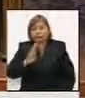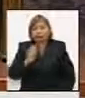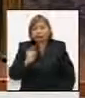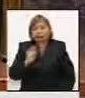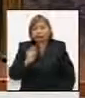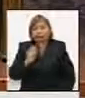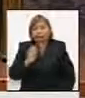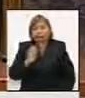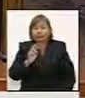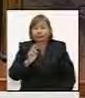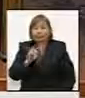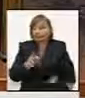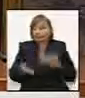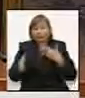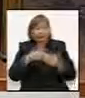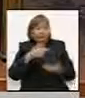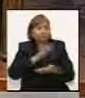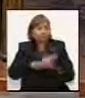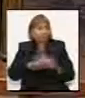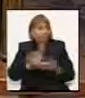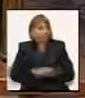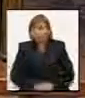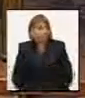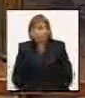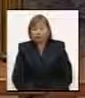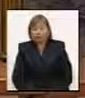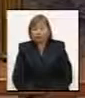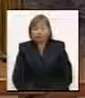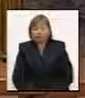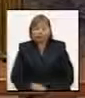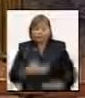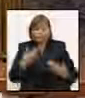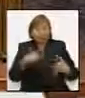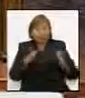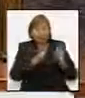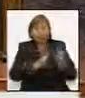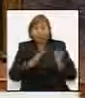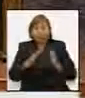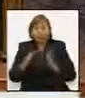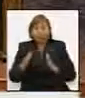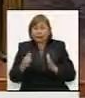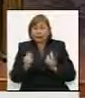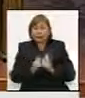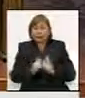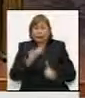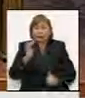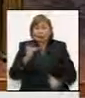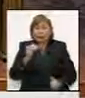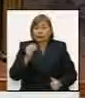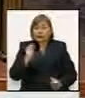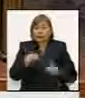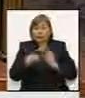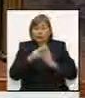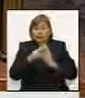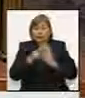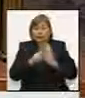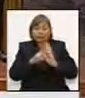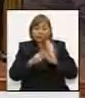cualquier otro producto terminado. Eso creo que ya lo hemos planteado con el congresista Mantilla, que dentro de la normativa